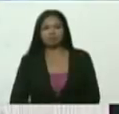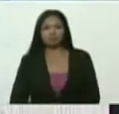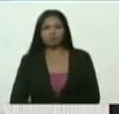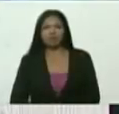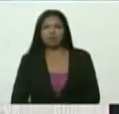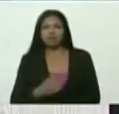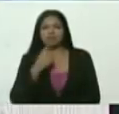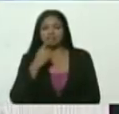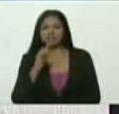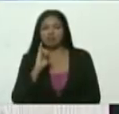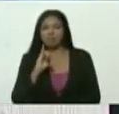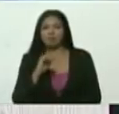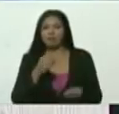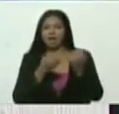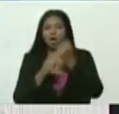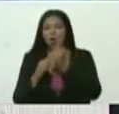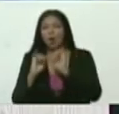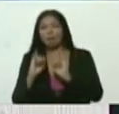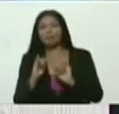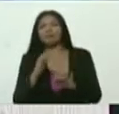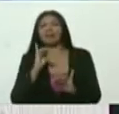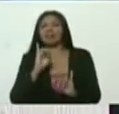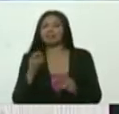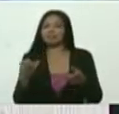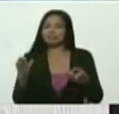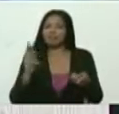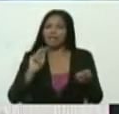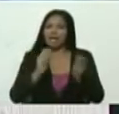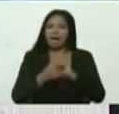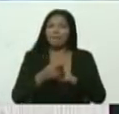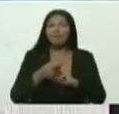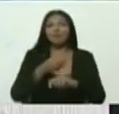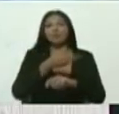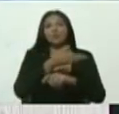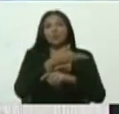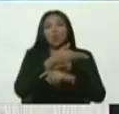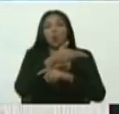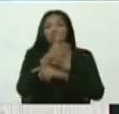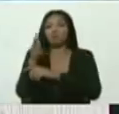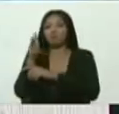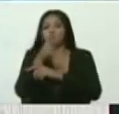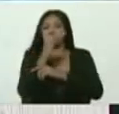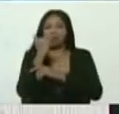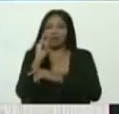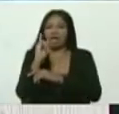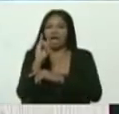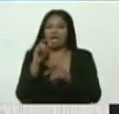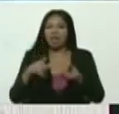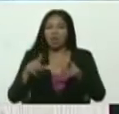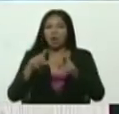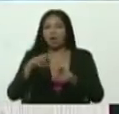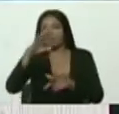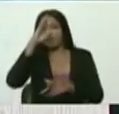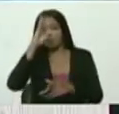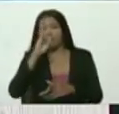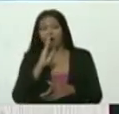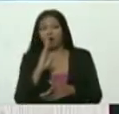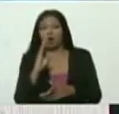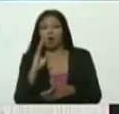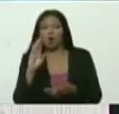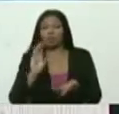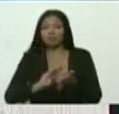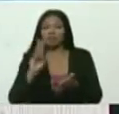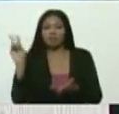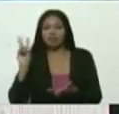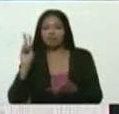llaman escobas, son los fusiles, los 146 fusiles que están en el Banco Central de Venezuela. El robo del parque del batallón Ayala, el robo del